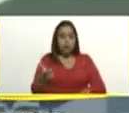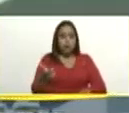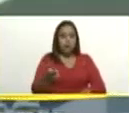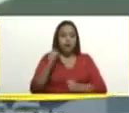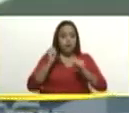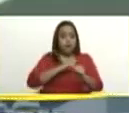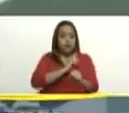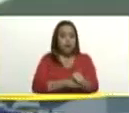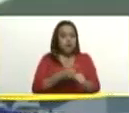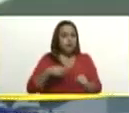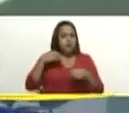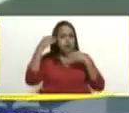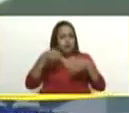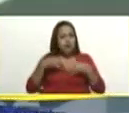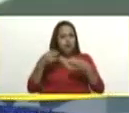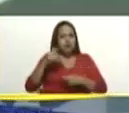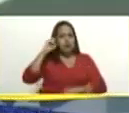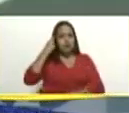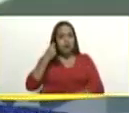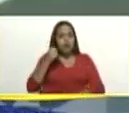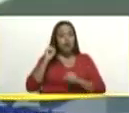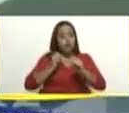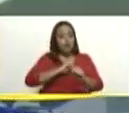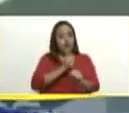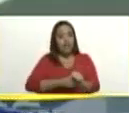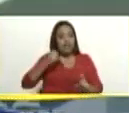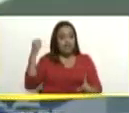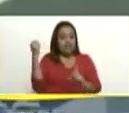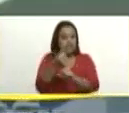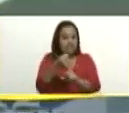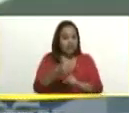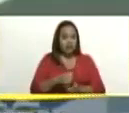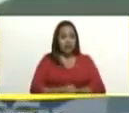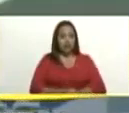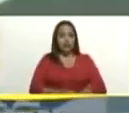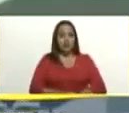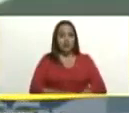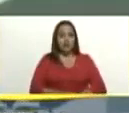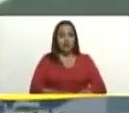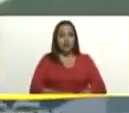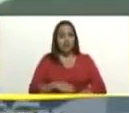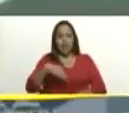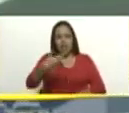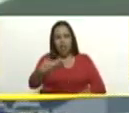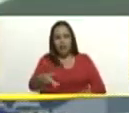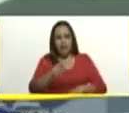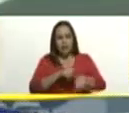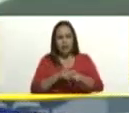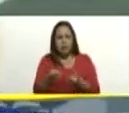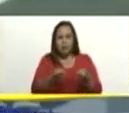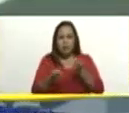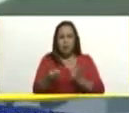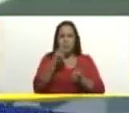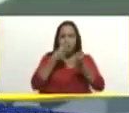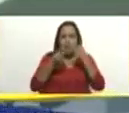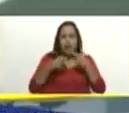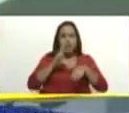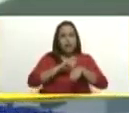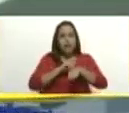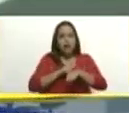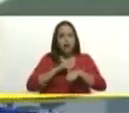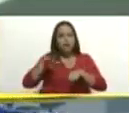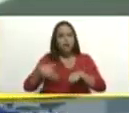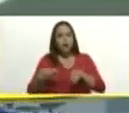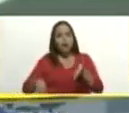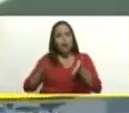siempre lo recuerdo, lo hirieron gravemente. Con el tiempo, y los tratamientos médicos pudo recuperar parte